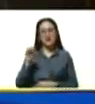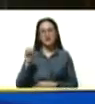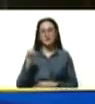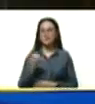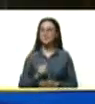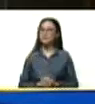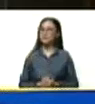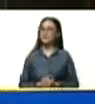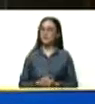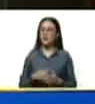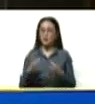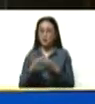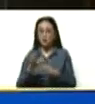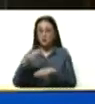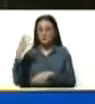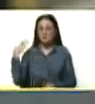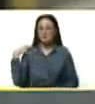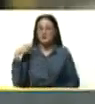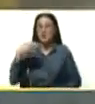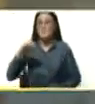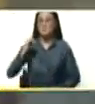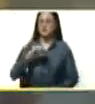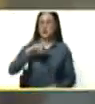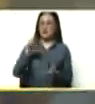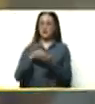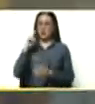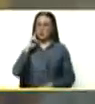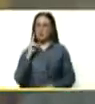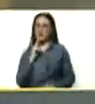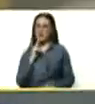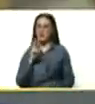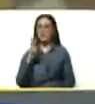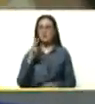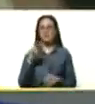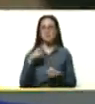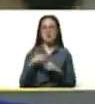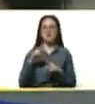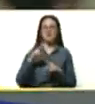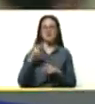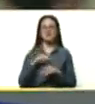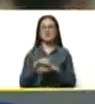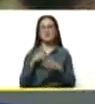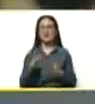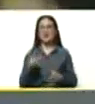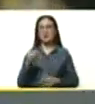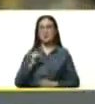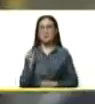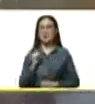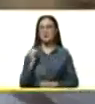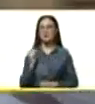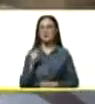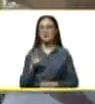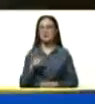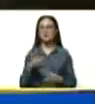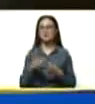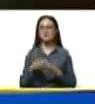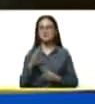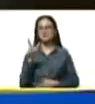Paredes, comandante de la Policía Nacional Bolivariana y viceministro para la Policía. Y está el comisario